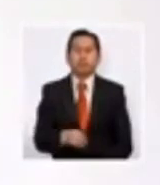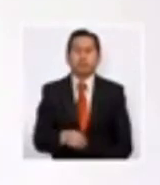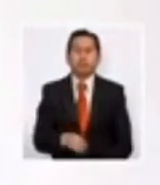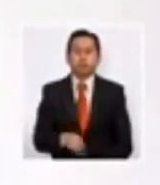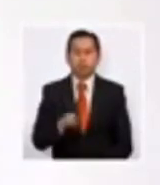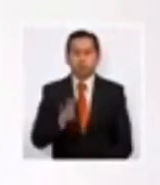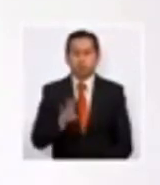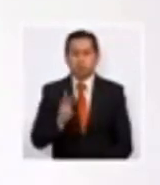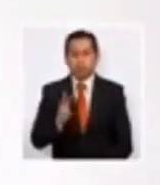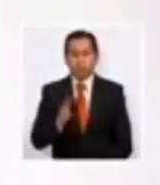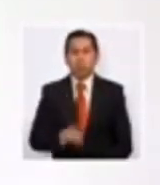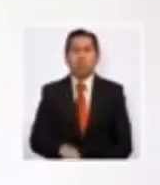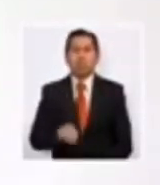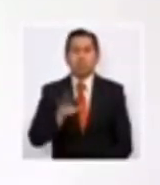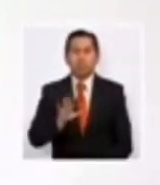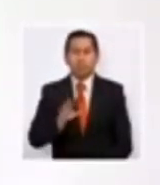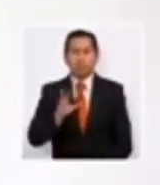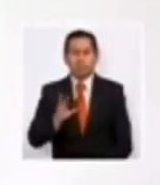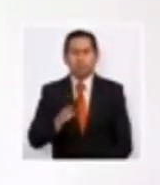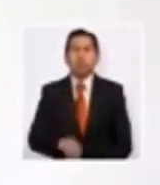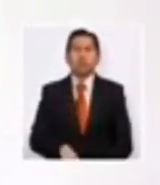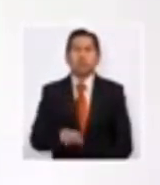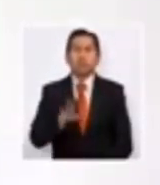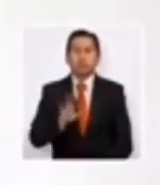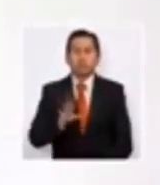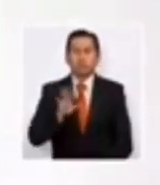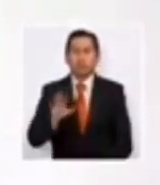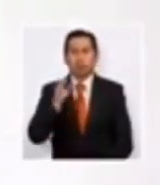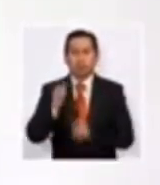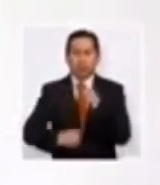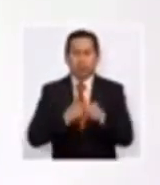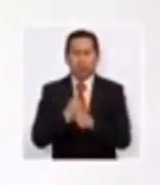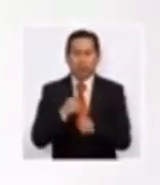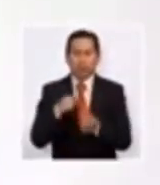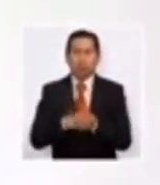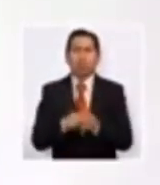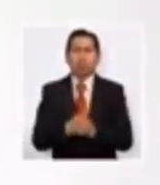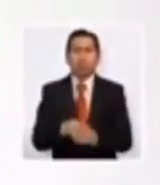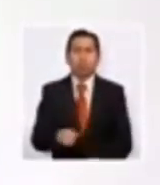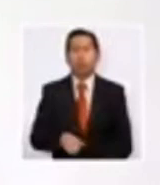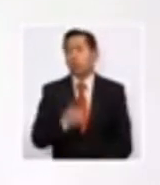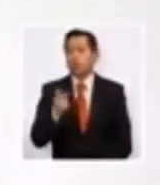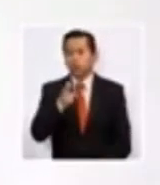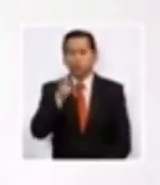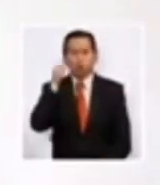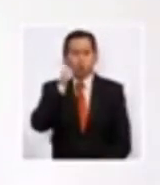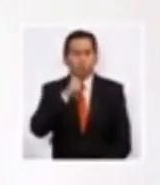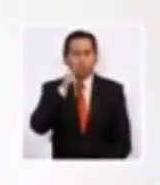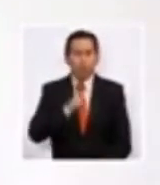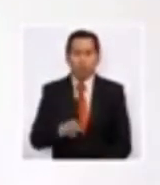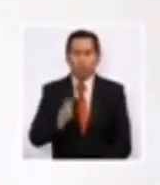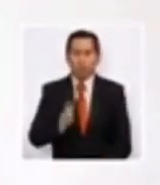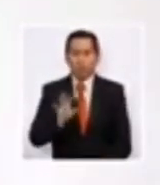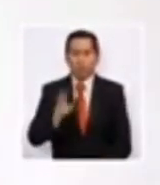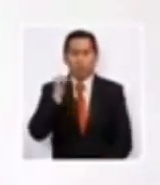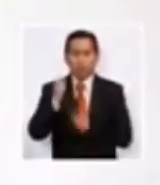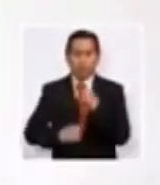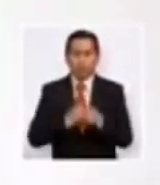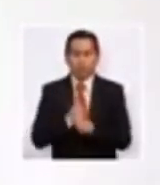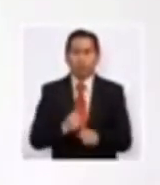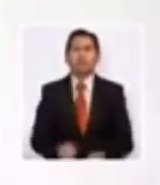46 53 y 55 años y otro de sexo femenino de 25 años